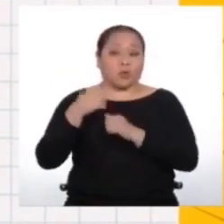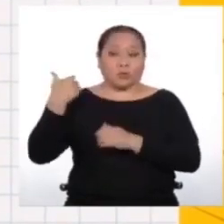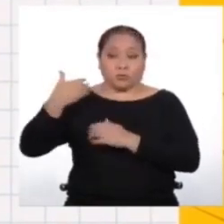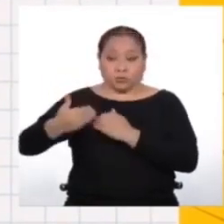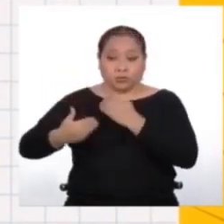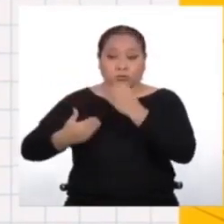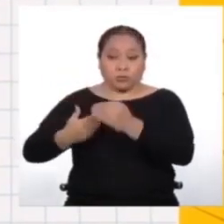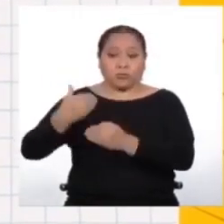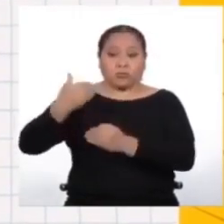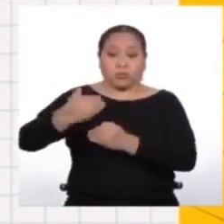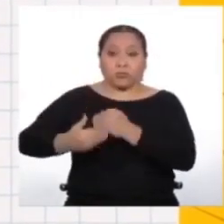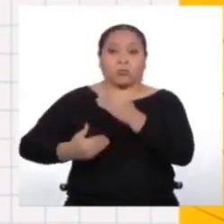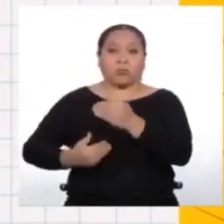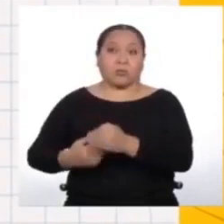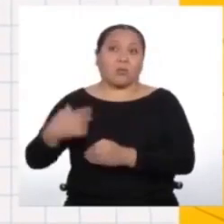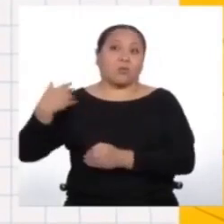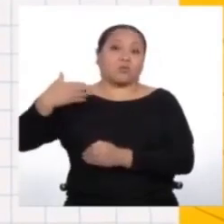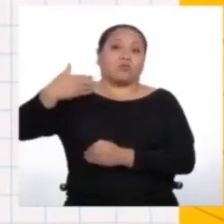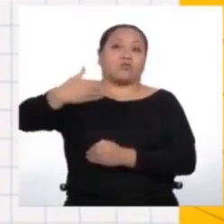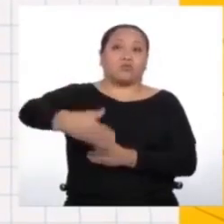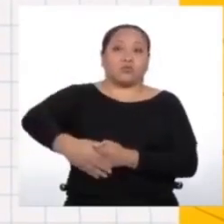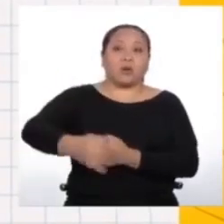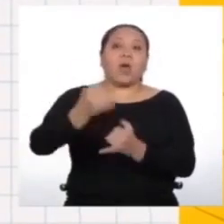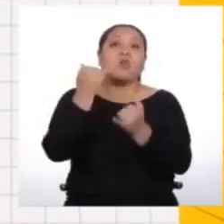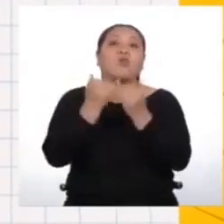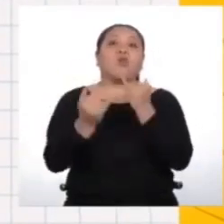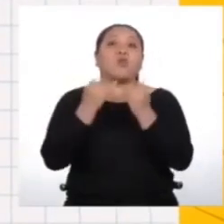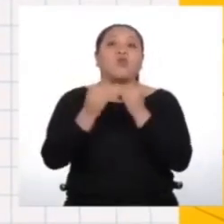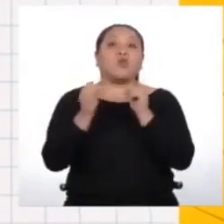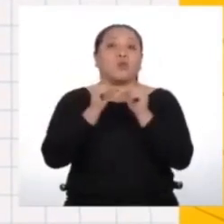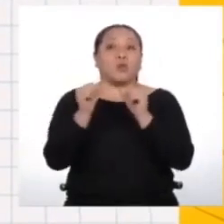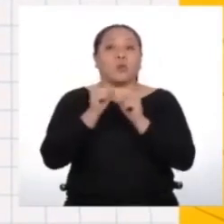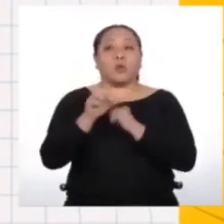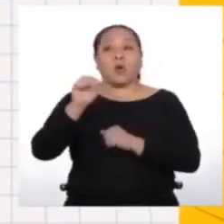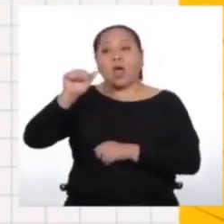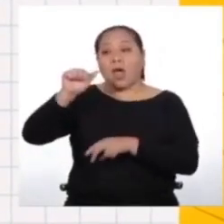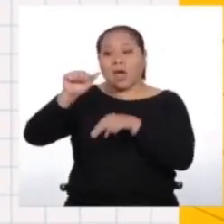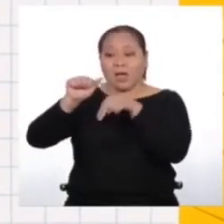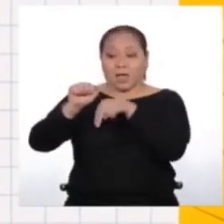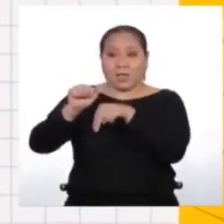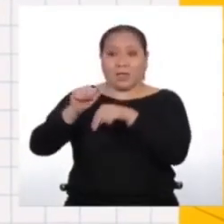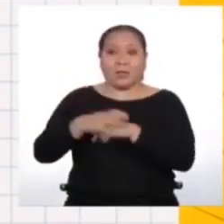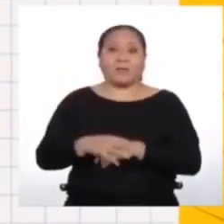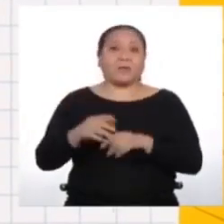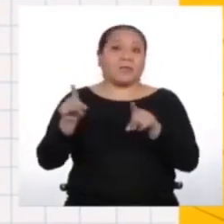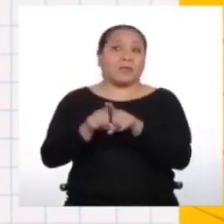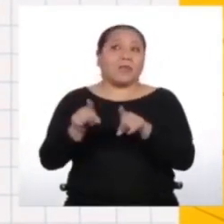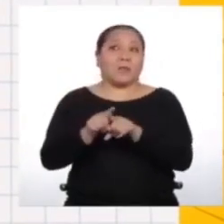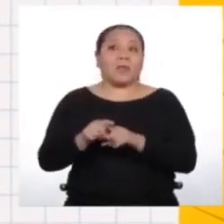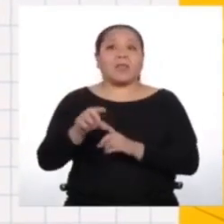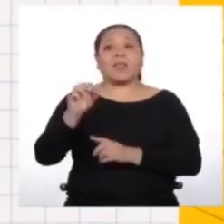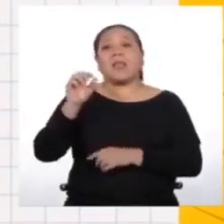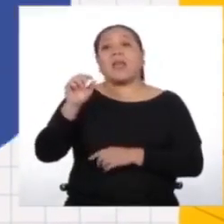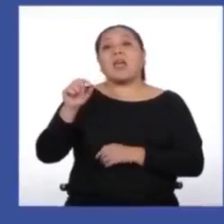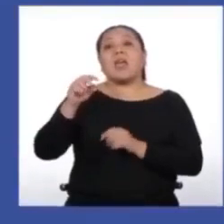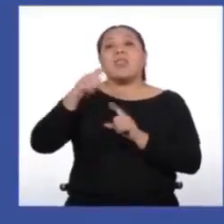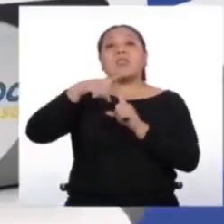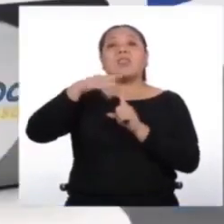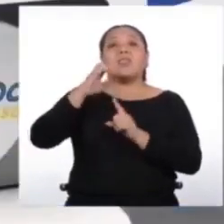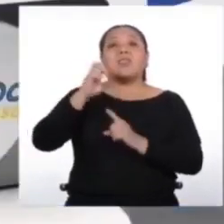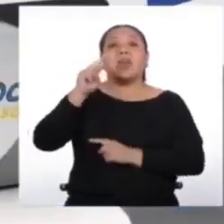progresión geométrica, así hasta llegar al último término, A sub n. También lo podemos llamar el término